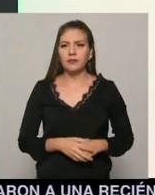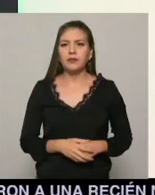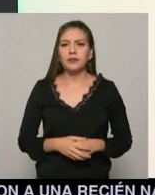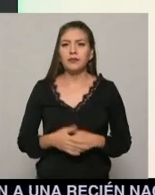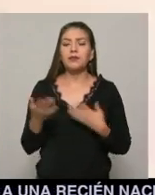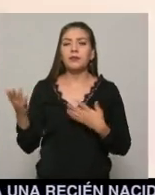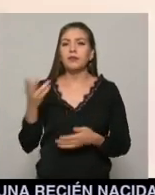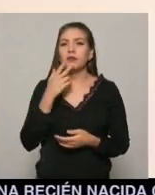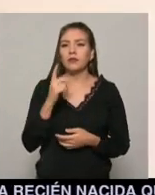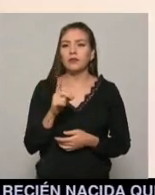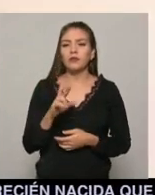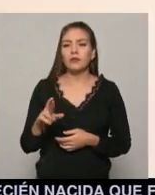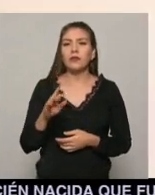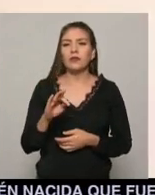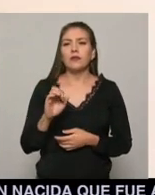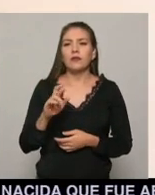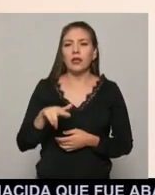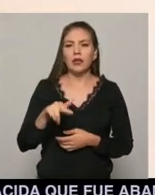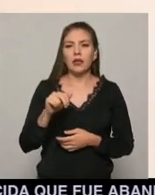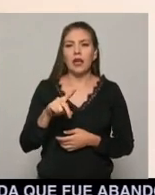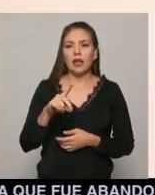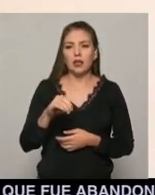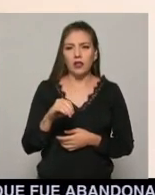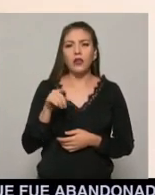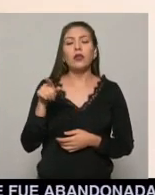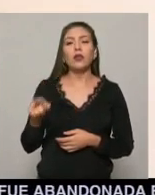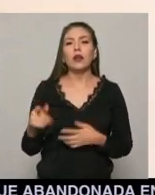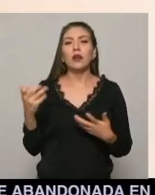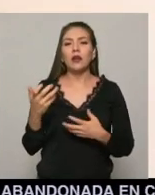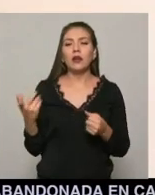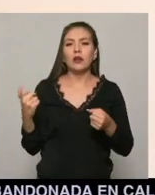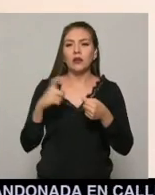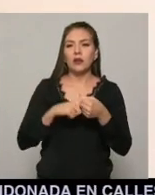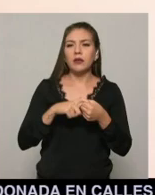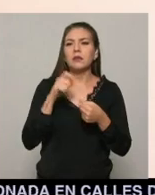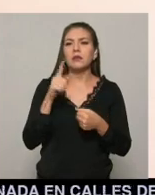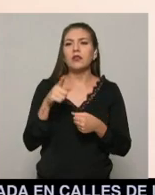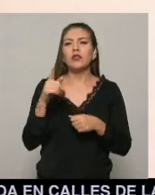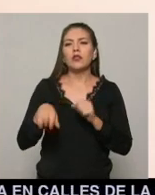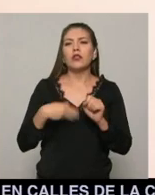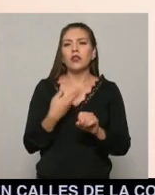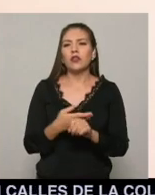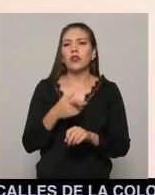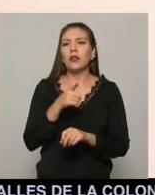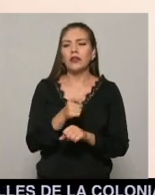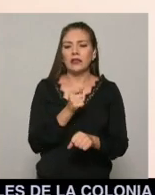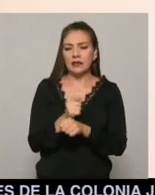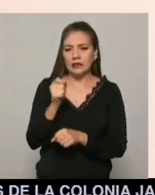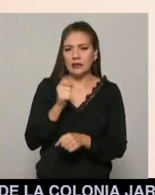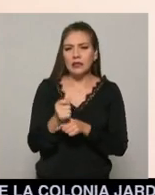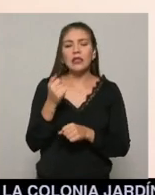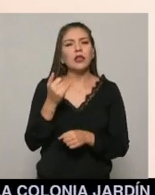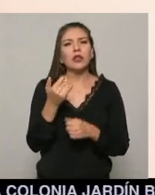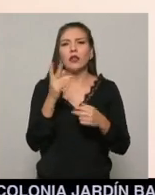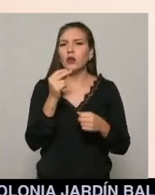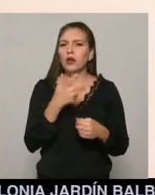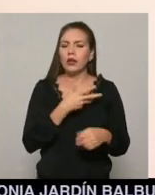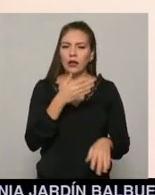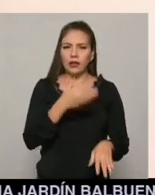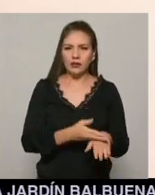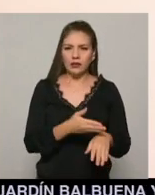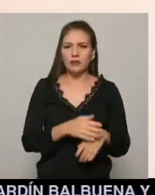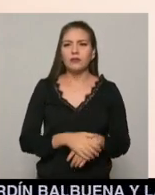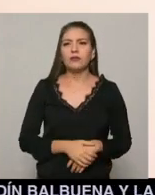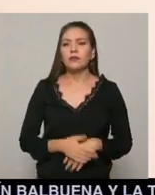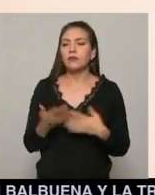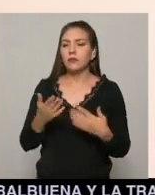doctor Fernando Valadez. Él es miembro fundador del colectivo contra la tortura y la impunidad. Muy buenos días, Fernando. Buenos días, Mariana. Gracias